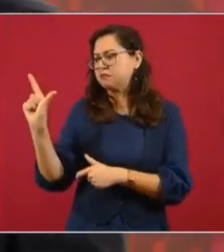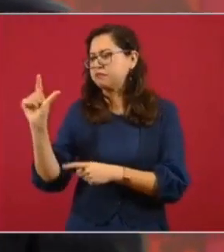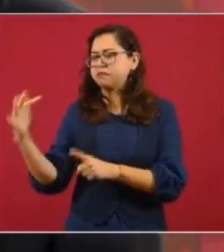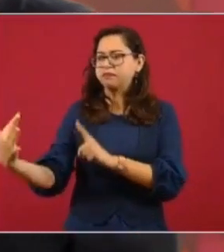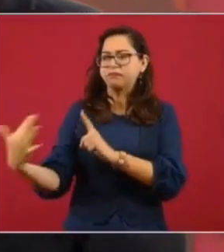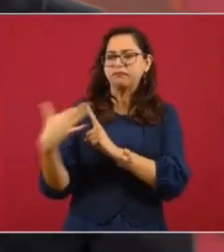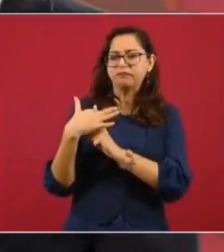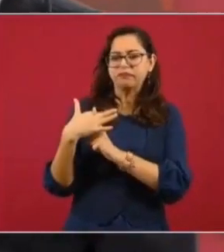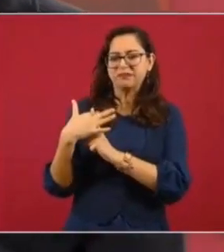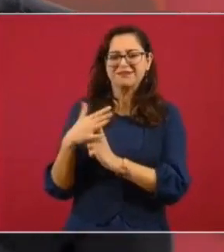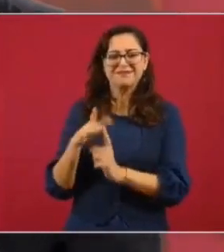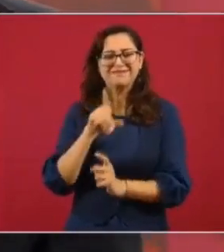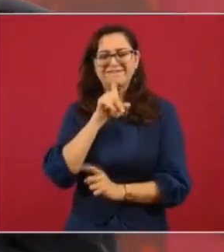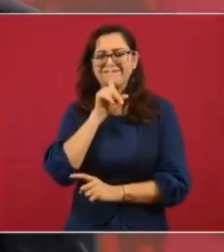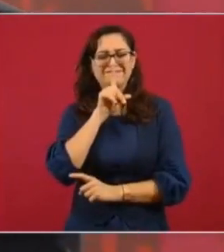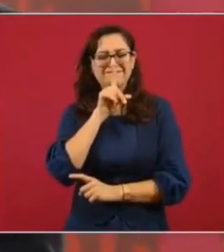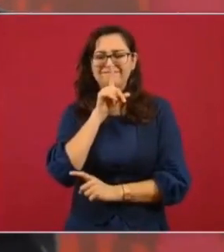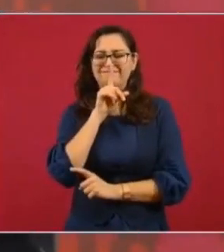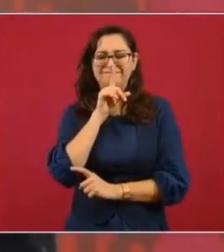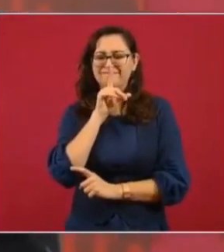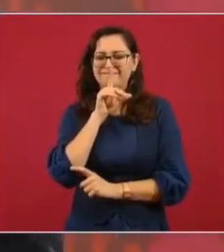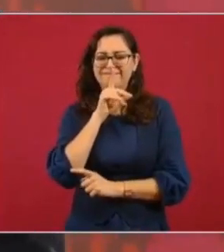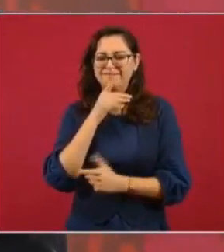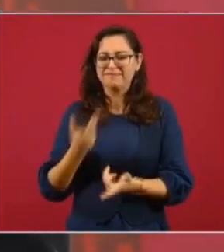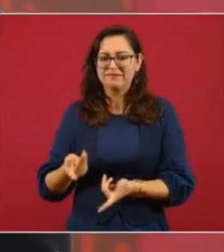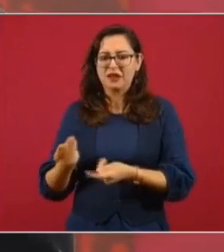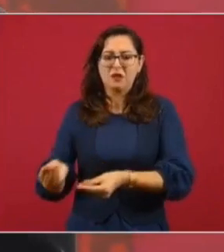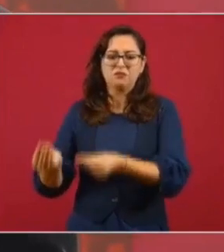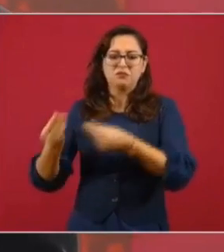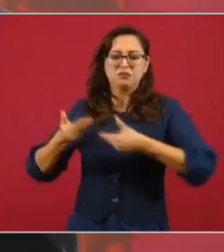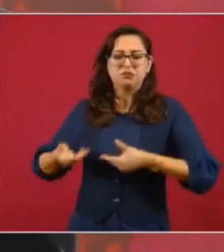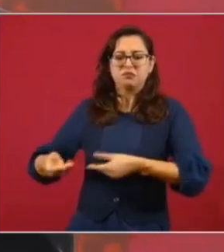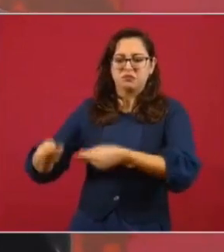fama, no los títulos.